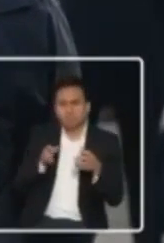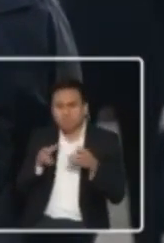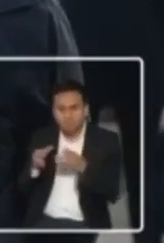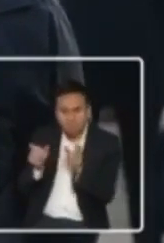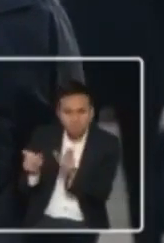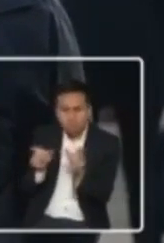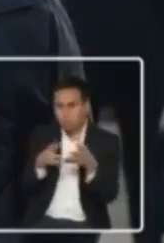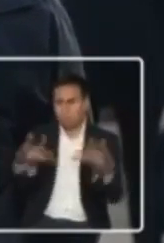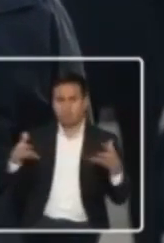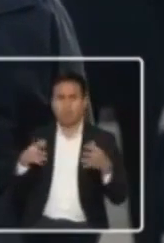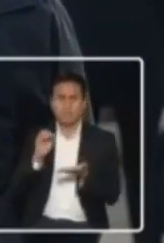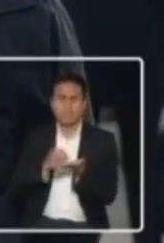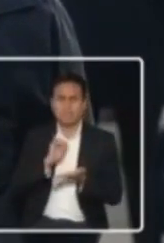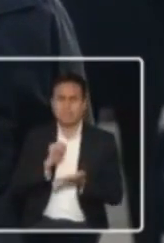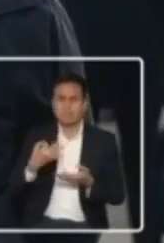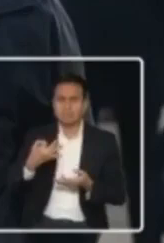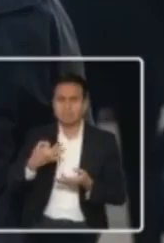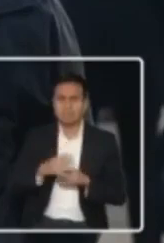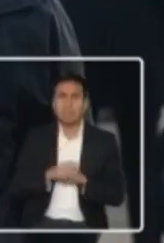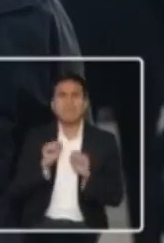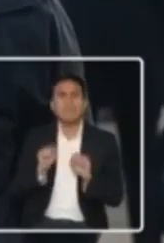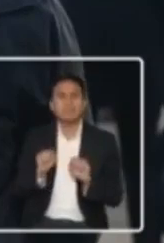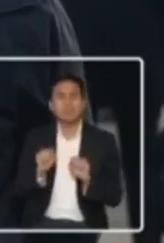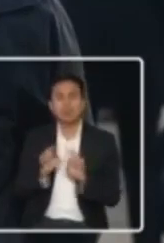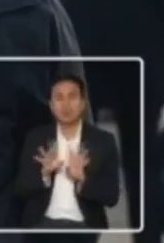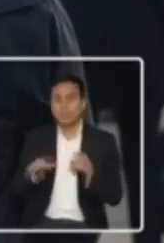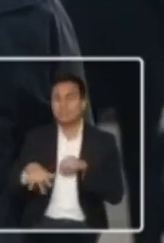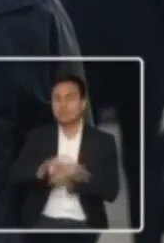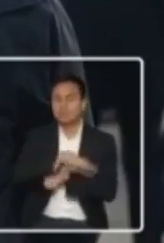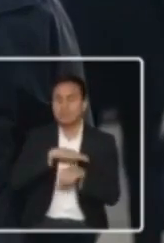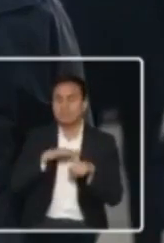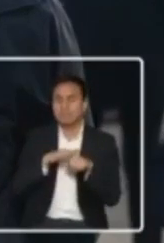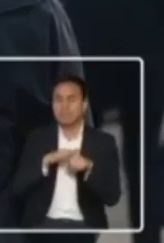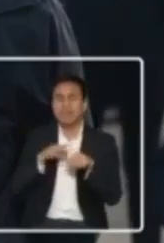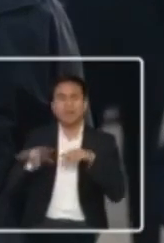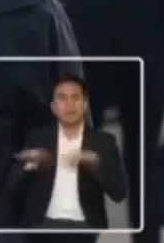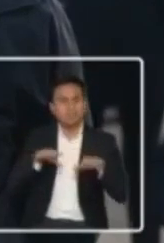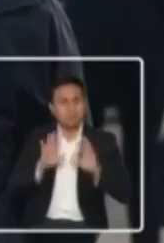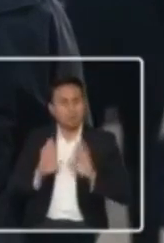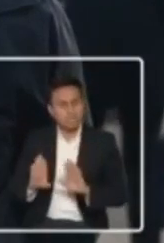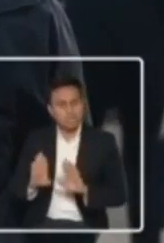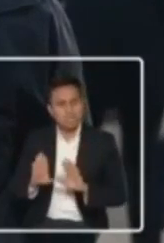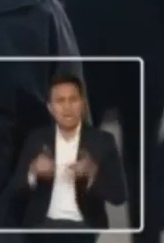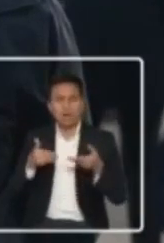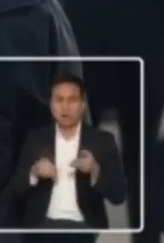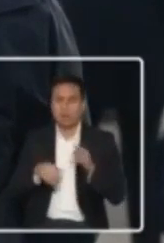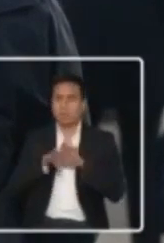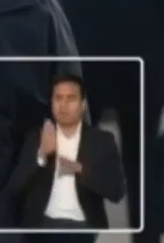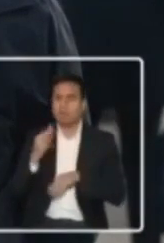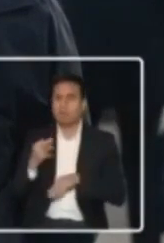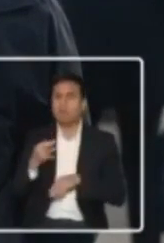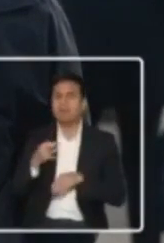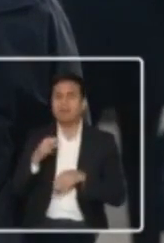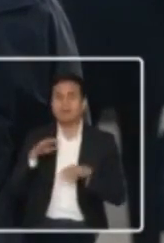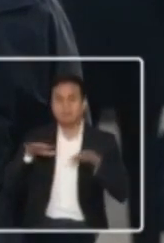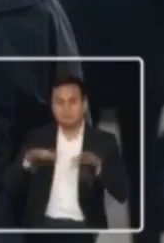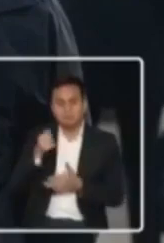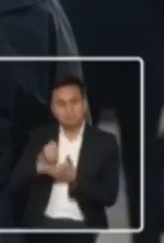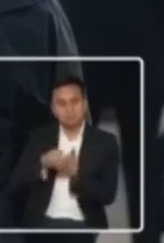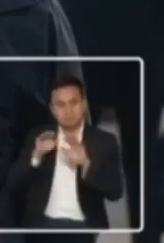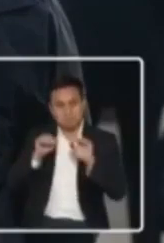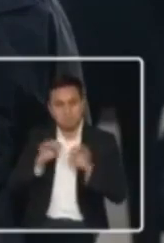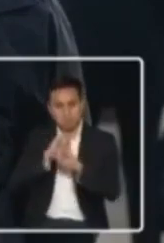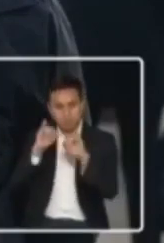ciertamente hay que reforzar mucho más. Y eso en cualquier circunstancia. Hemos actuado de esa manera y ahora con mayor razón vamos a insistir en actuar de ese